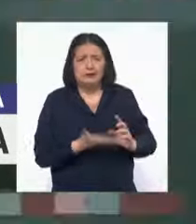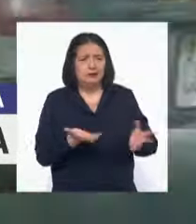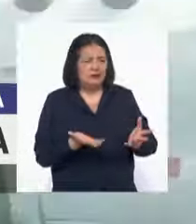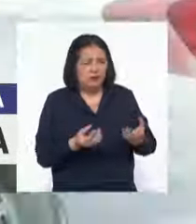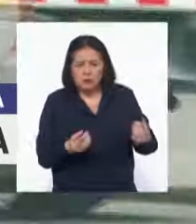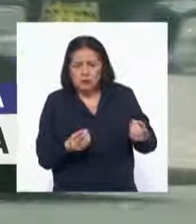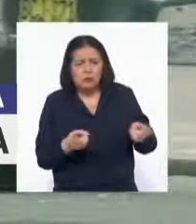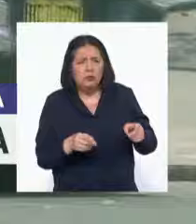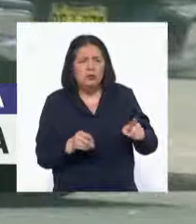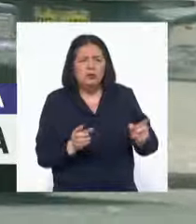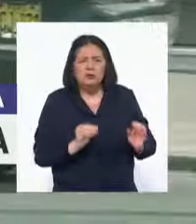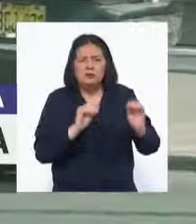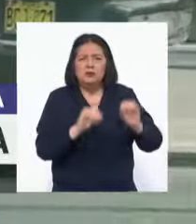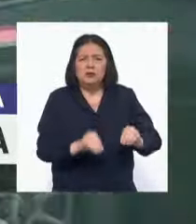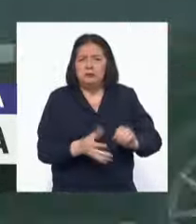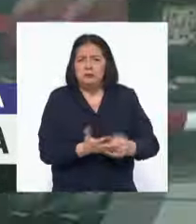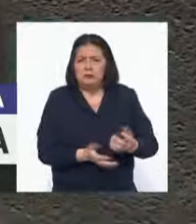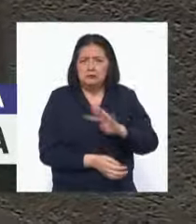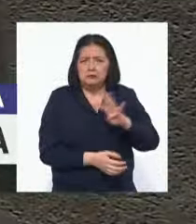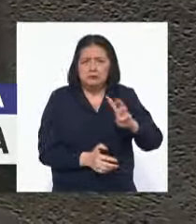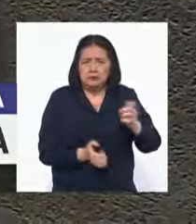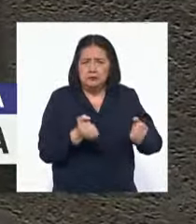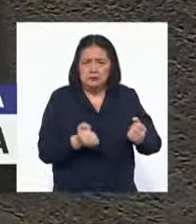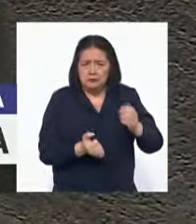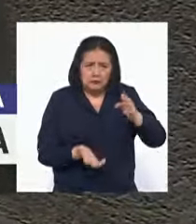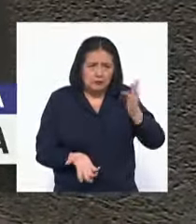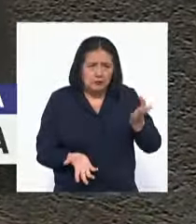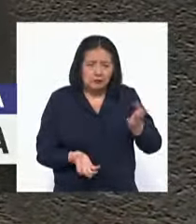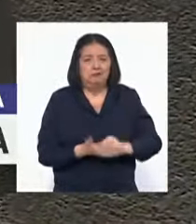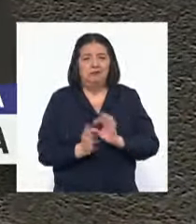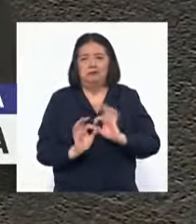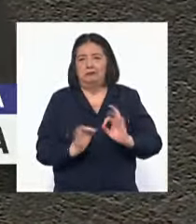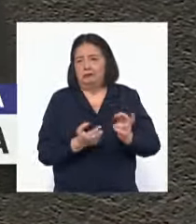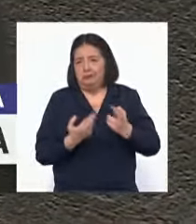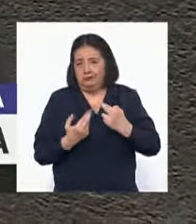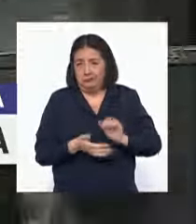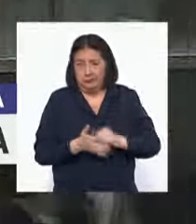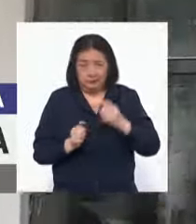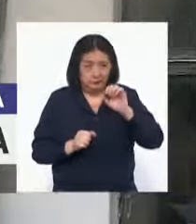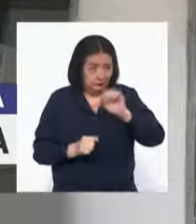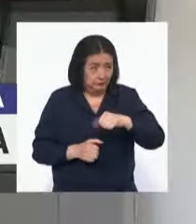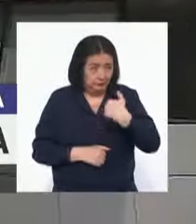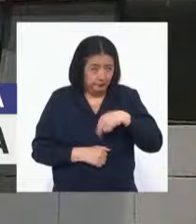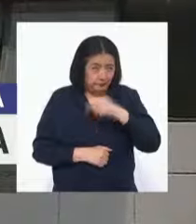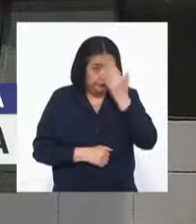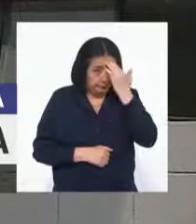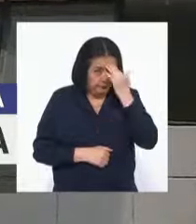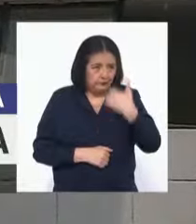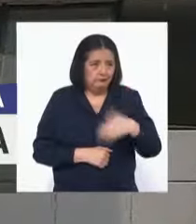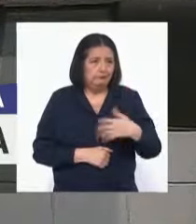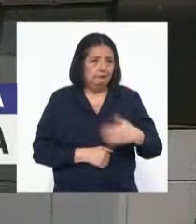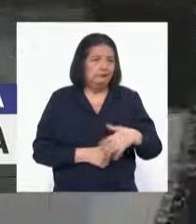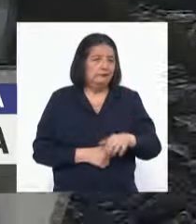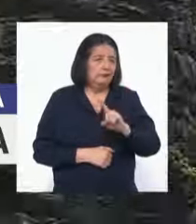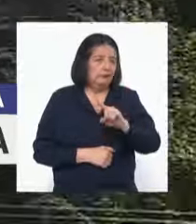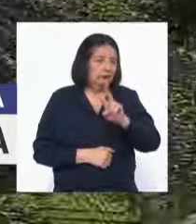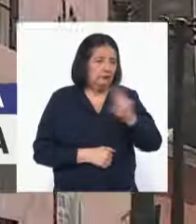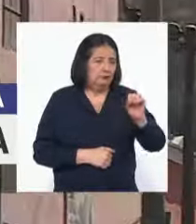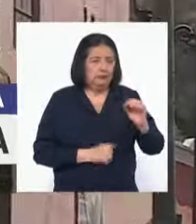cuándo repondrán los más de 400 patrulleros, pero no nos brindaron respuesta. Lo que sí sabemos es que más de